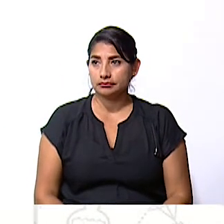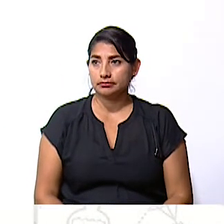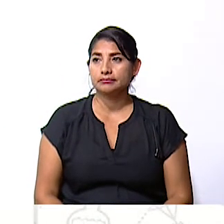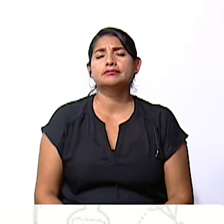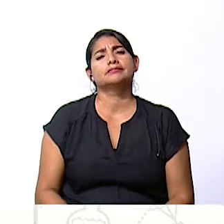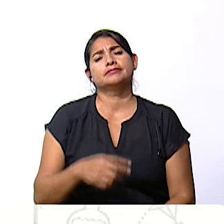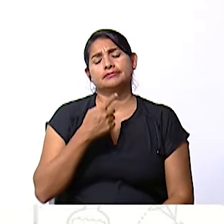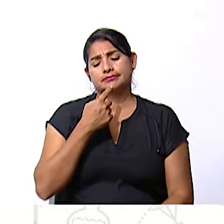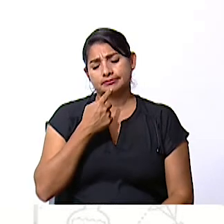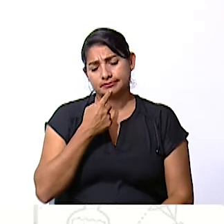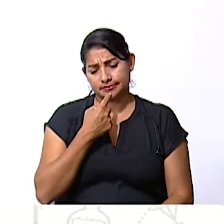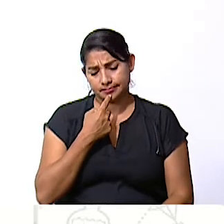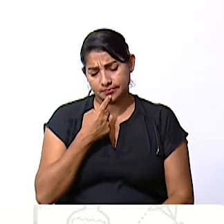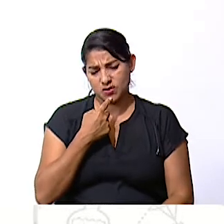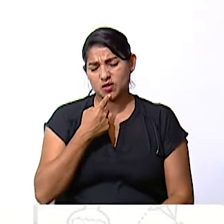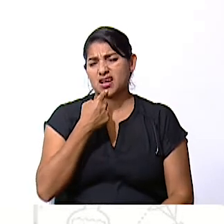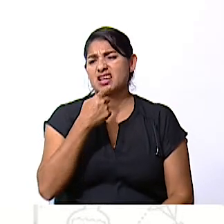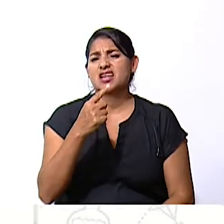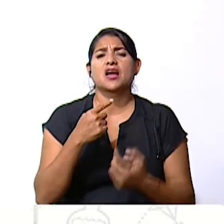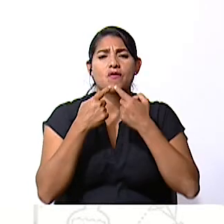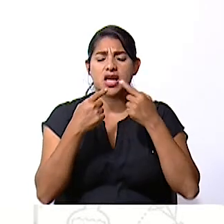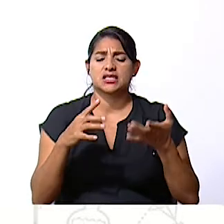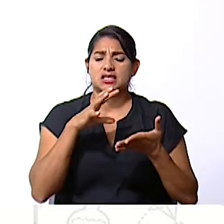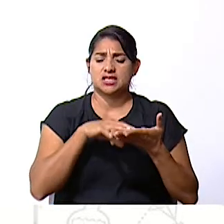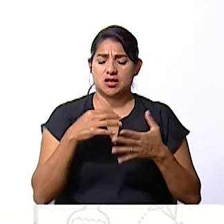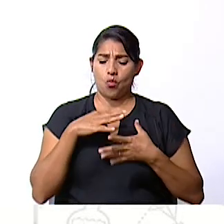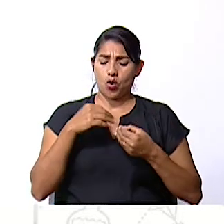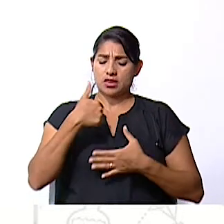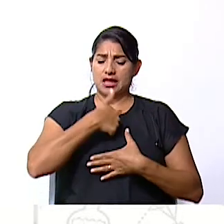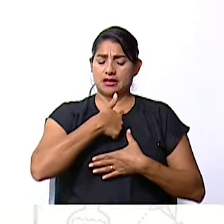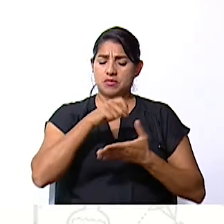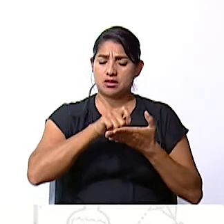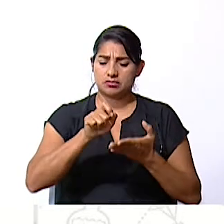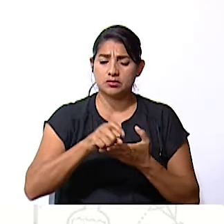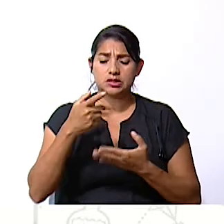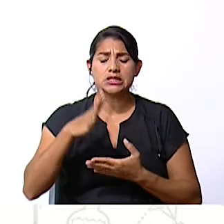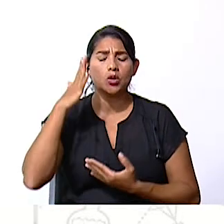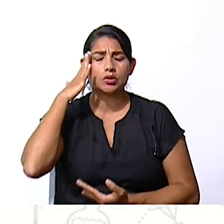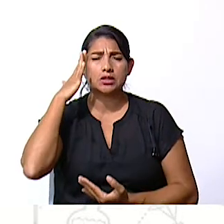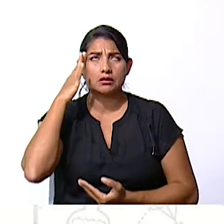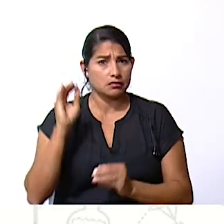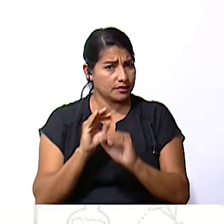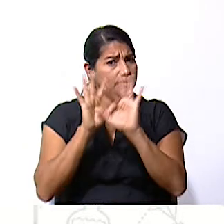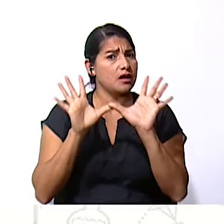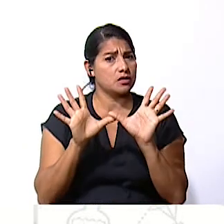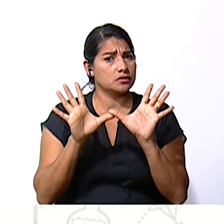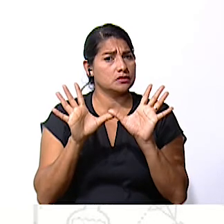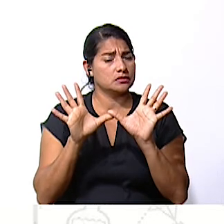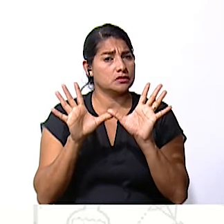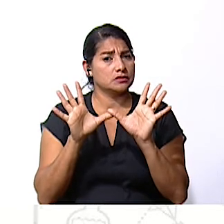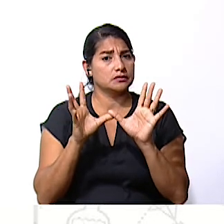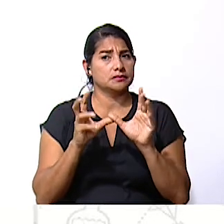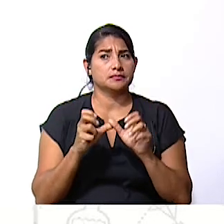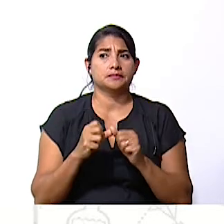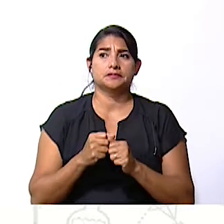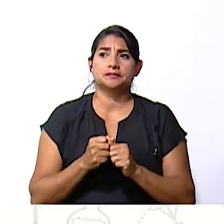¿Tengo claro qué voy a decir de mí en mi descripción?